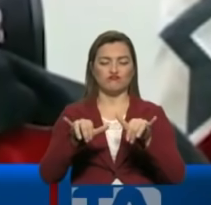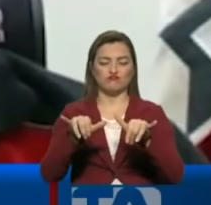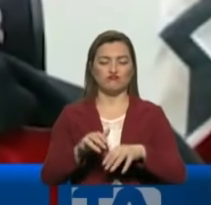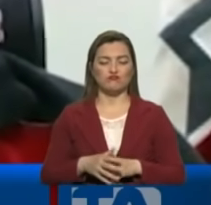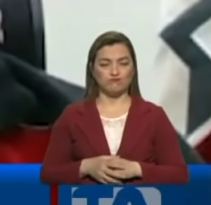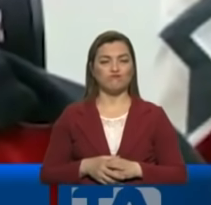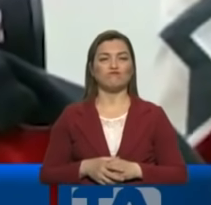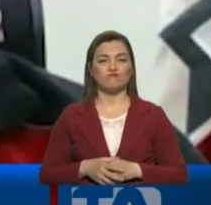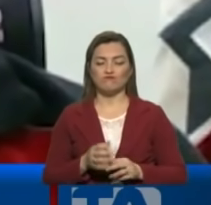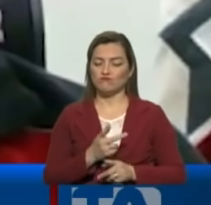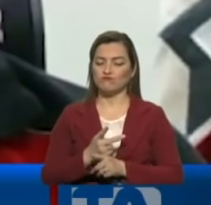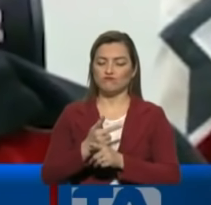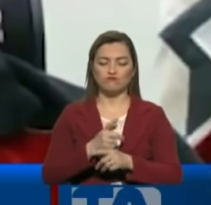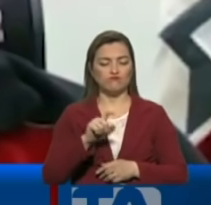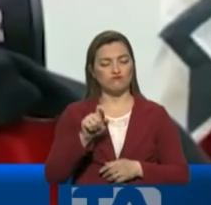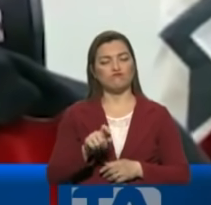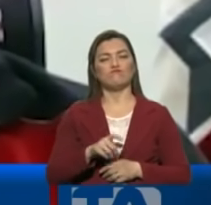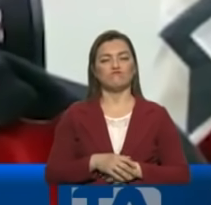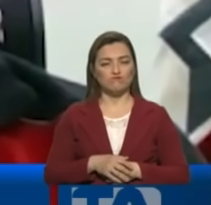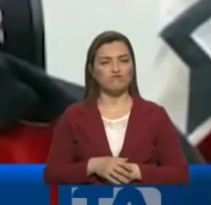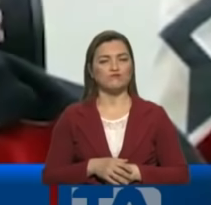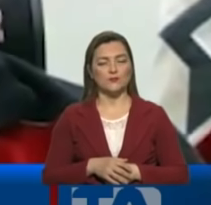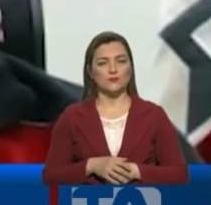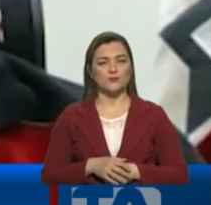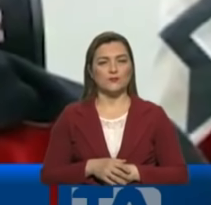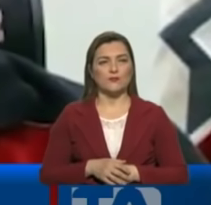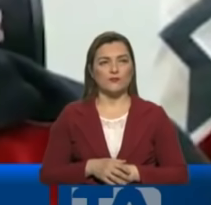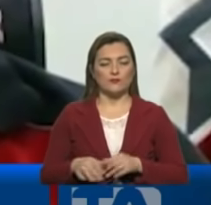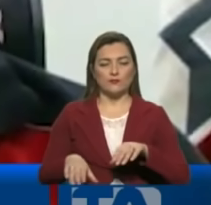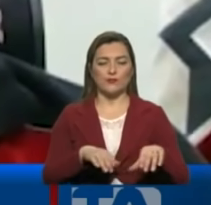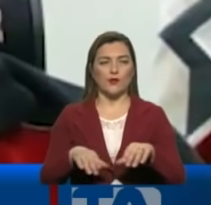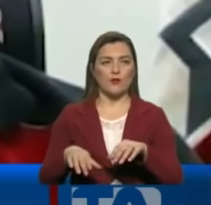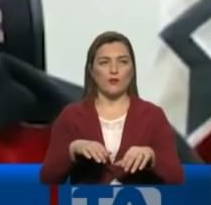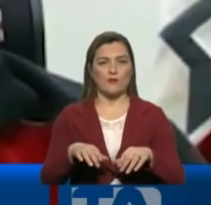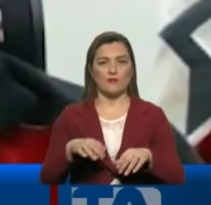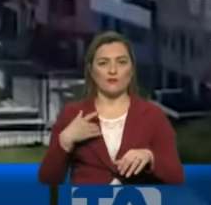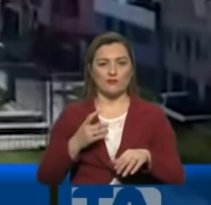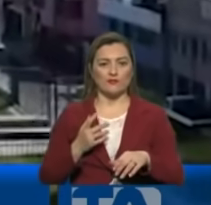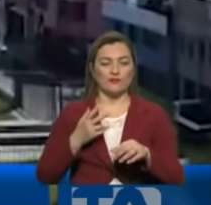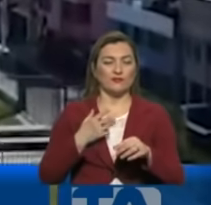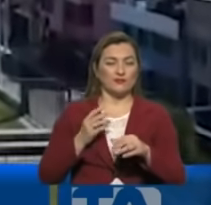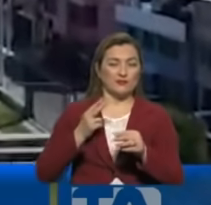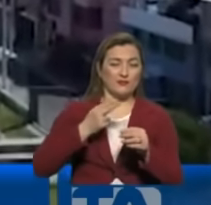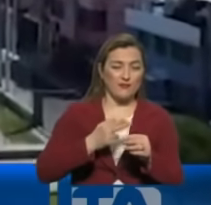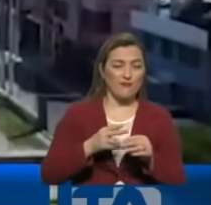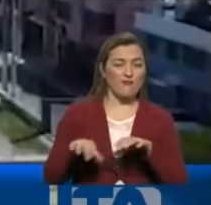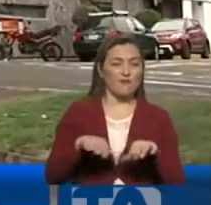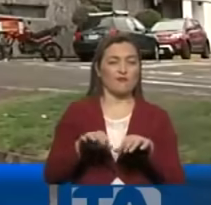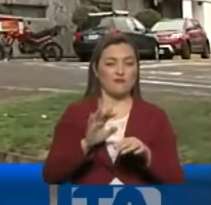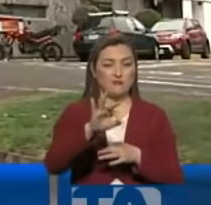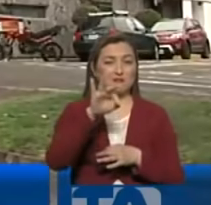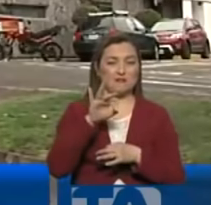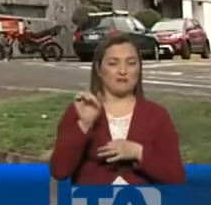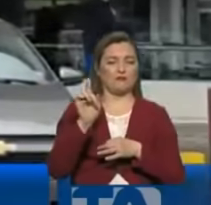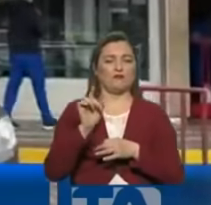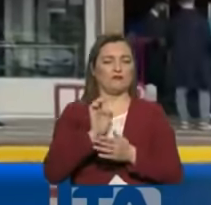por lo tanto tenemos que cuidarnos y tenemos que, sobre todo, hacer actividades que no comprometan nuestra salud. Respecto al tema de parques,